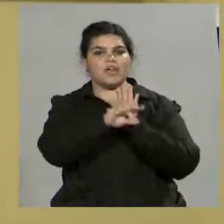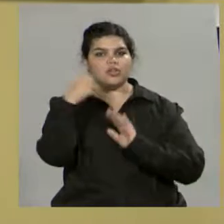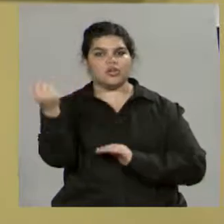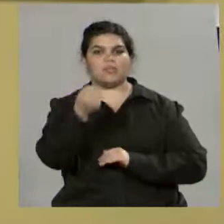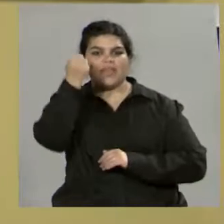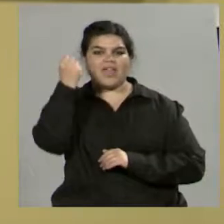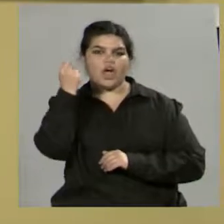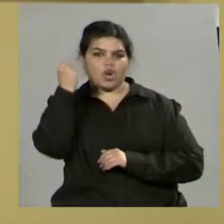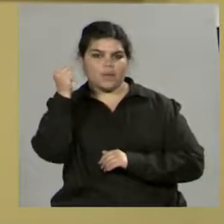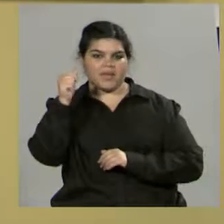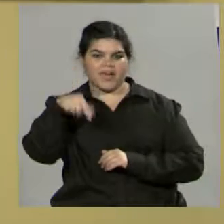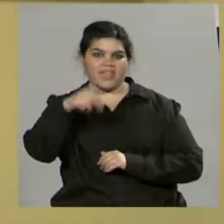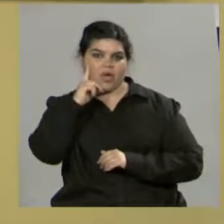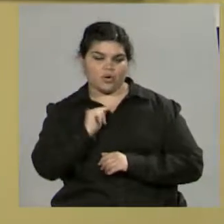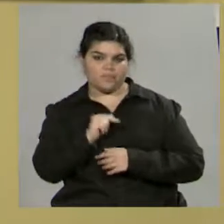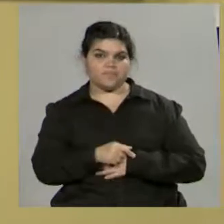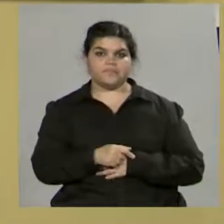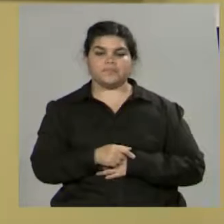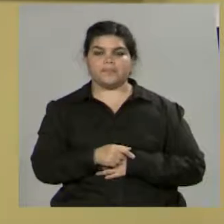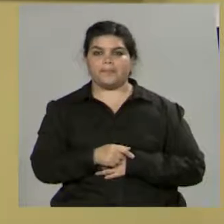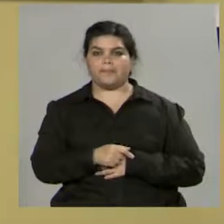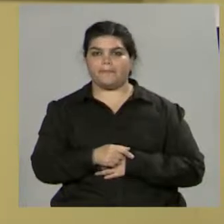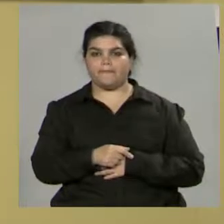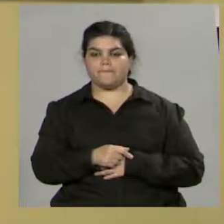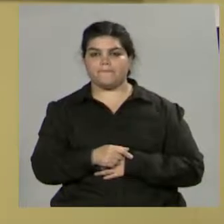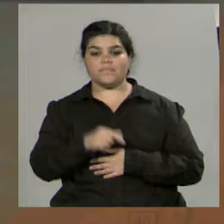cierre de la jornada. Y ahora sí, pasamos a